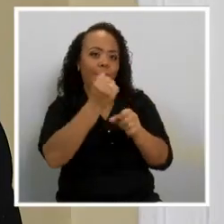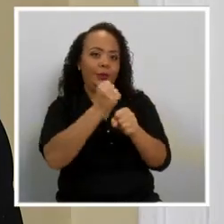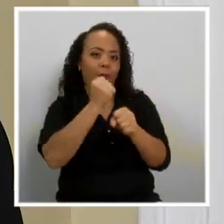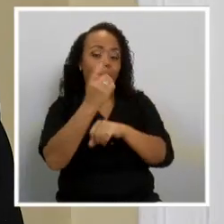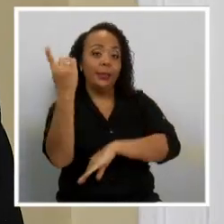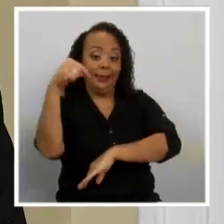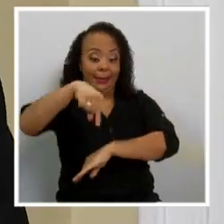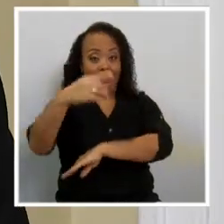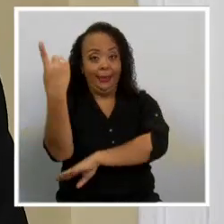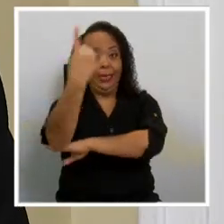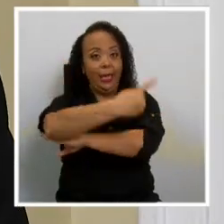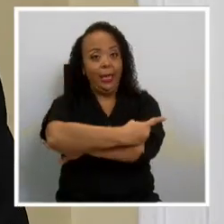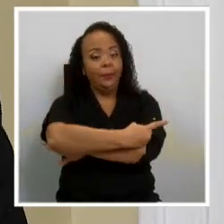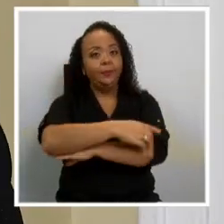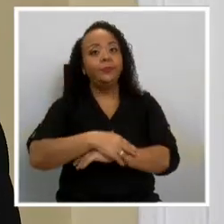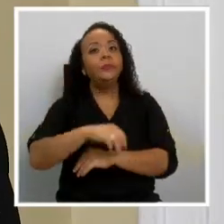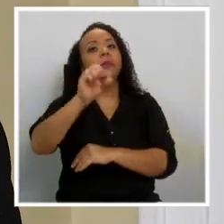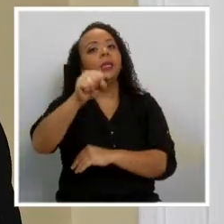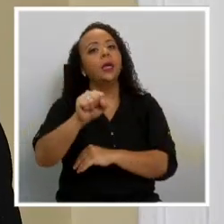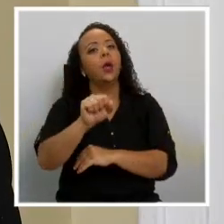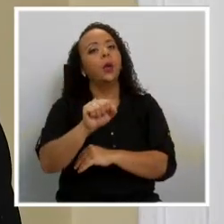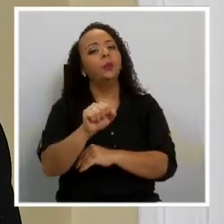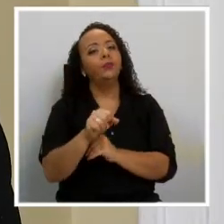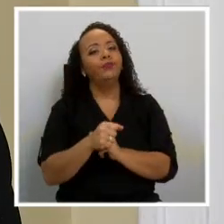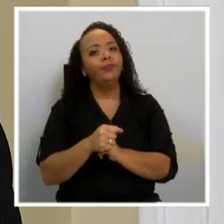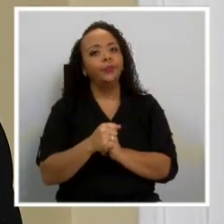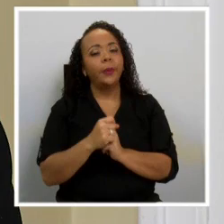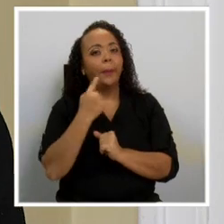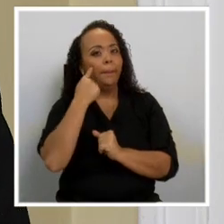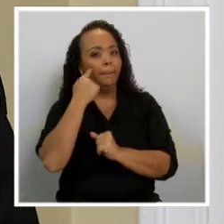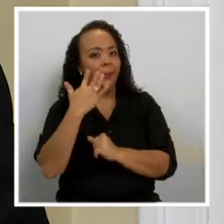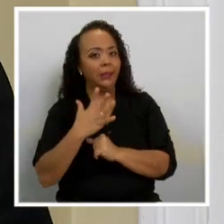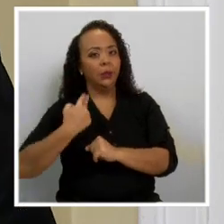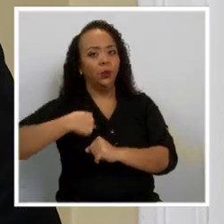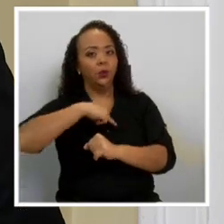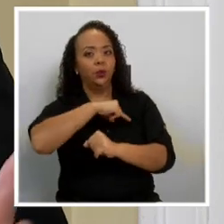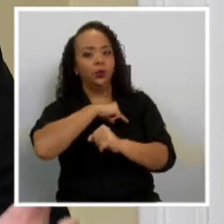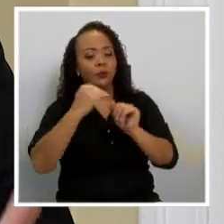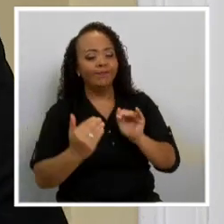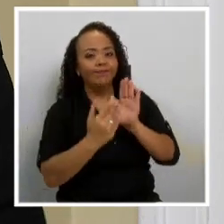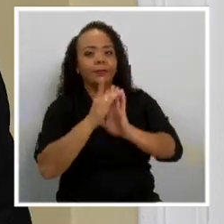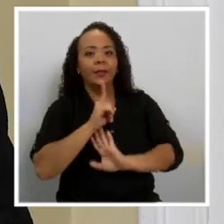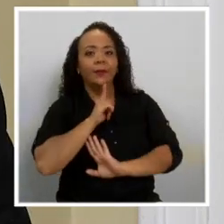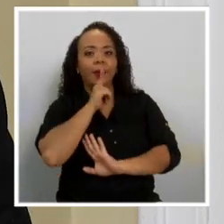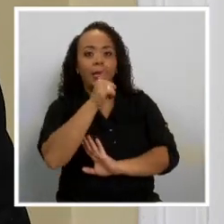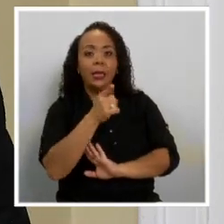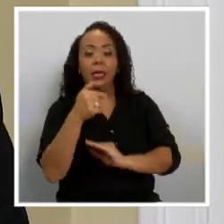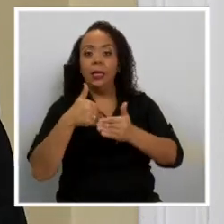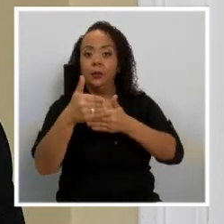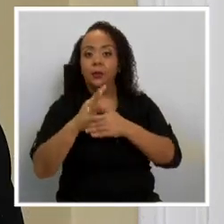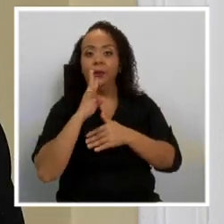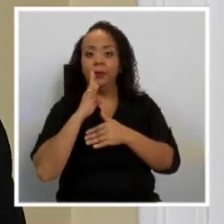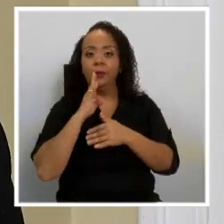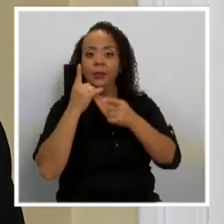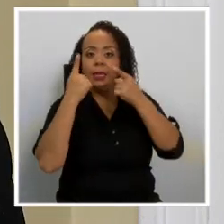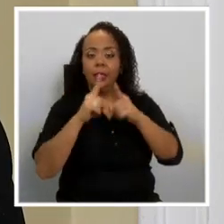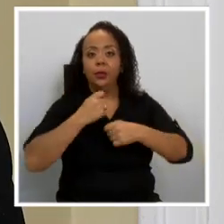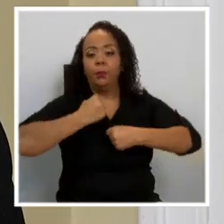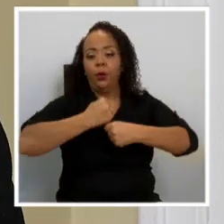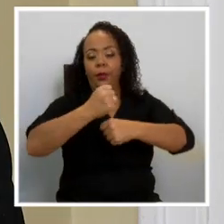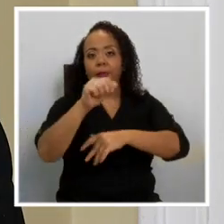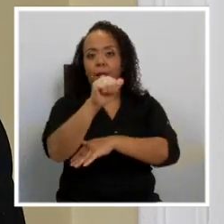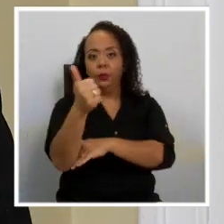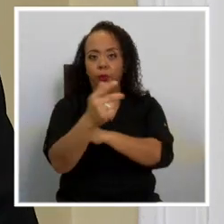día. Efectivamente, a mí me parece que estamos frente a una realidad, ahora que hablábamos del caso de protestas en